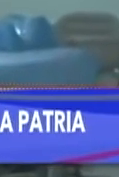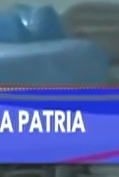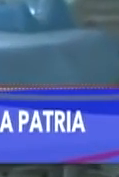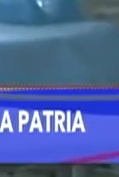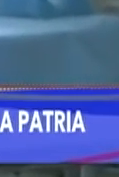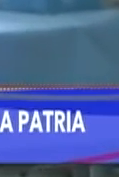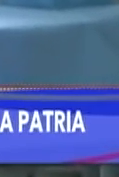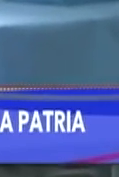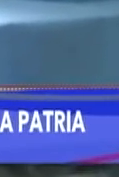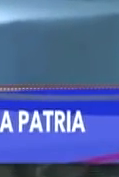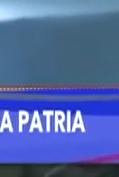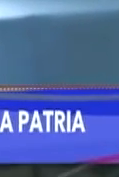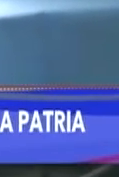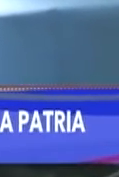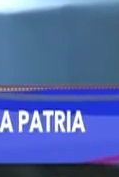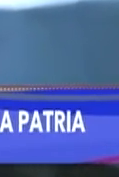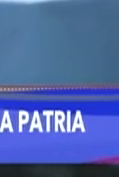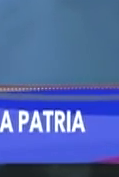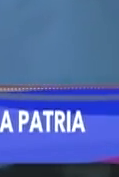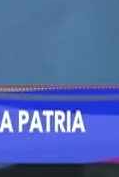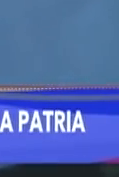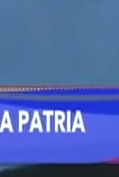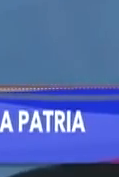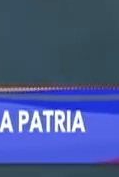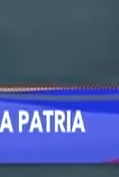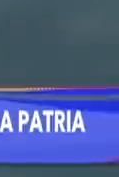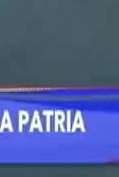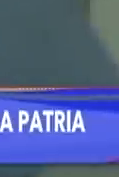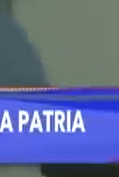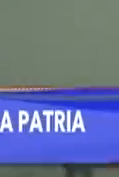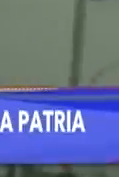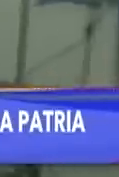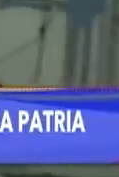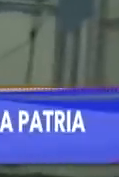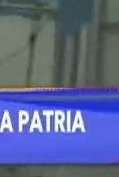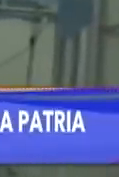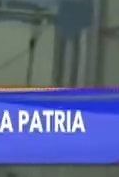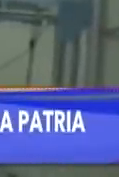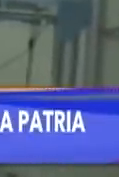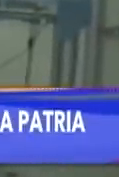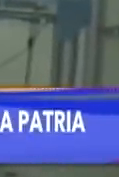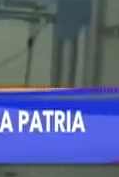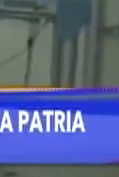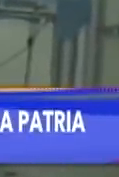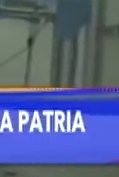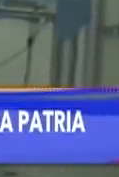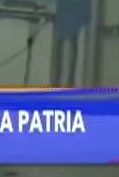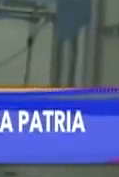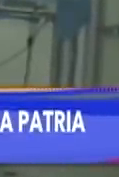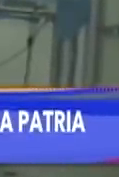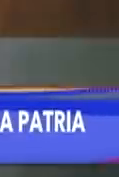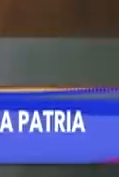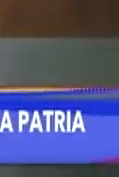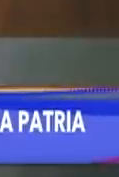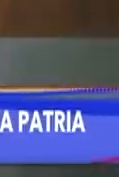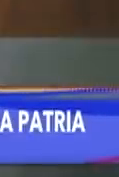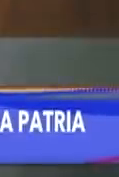dos quirófanos para las intervenciones de oftalmología. Aquí van a ser